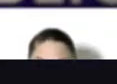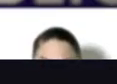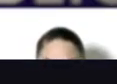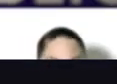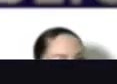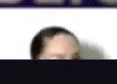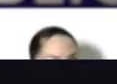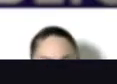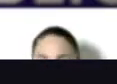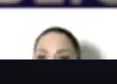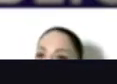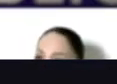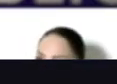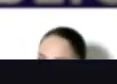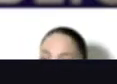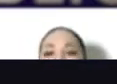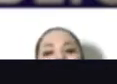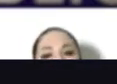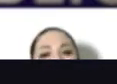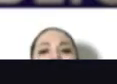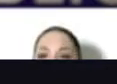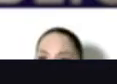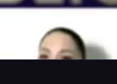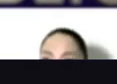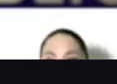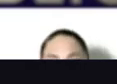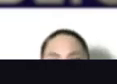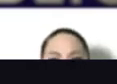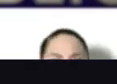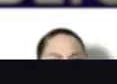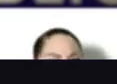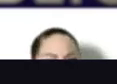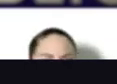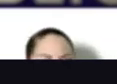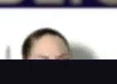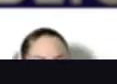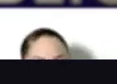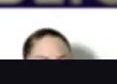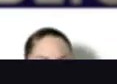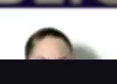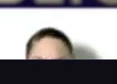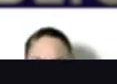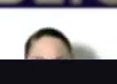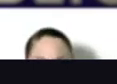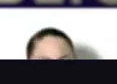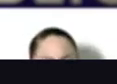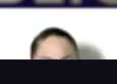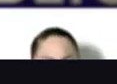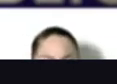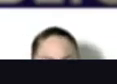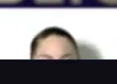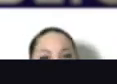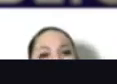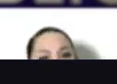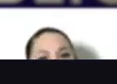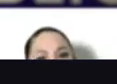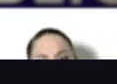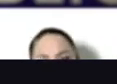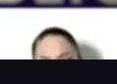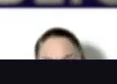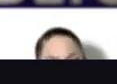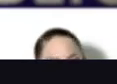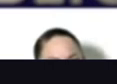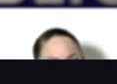Pero sí hay muchas regulaciones absurdas que no tienen un sentido, que no benefician a nadie, y hemos logrado ya